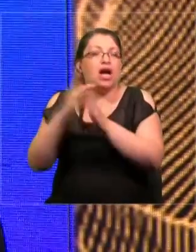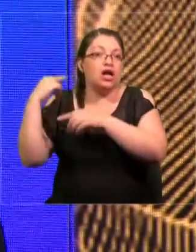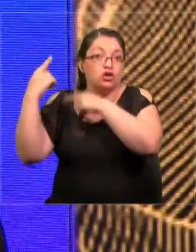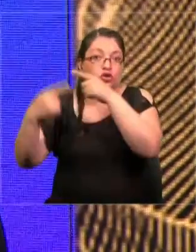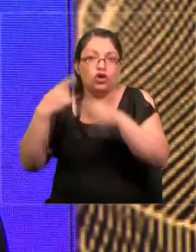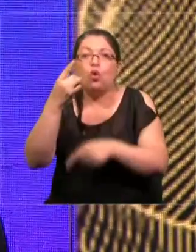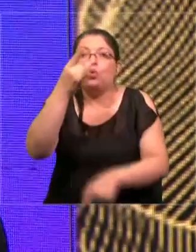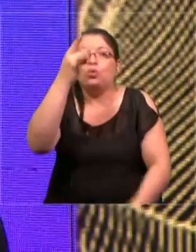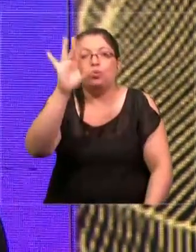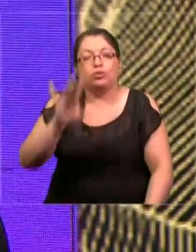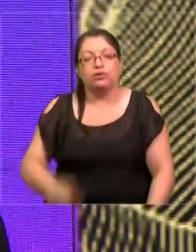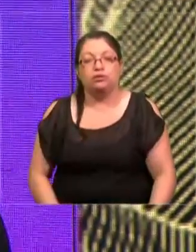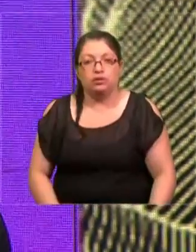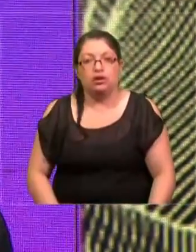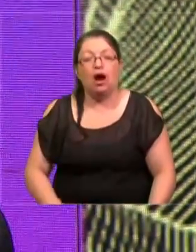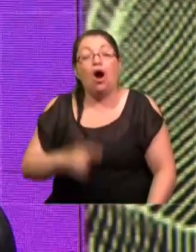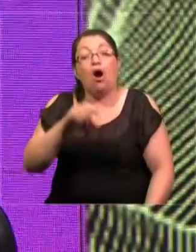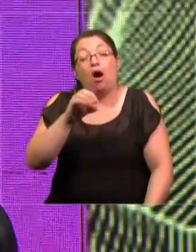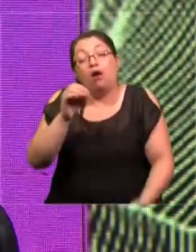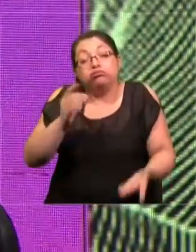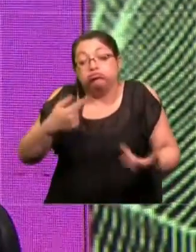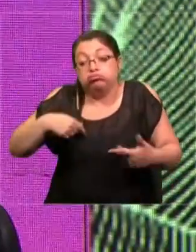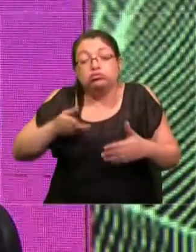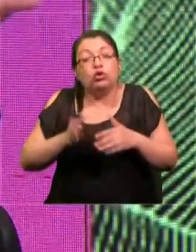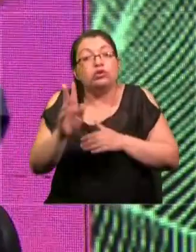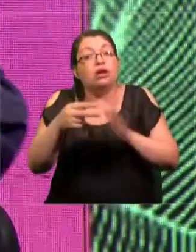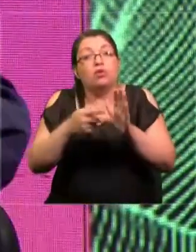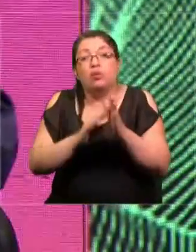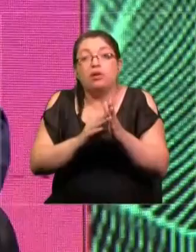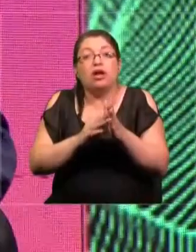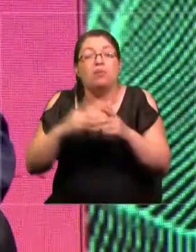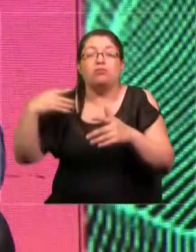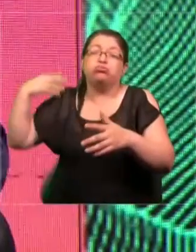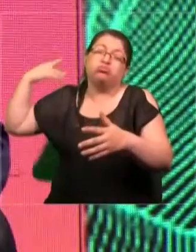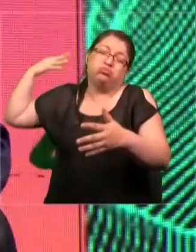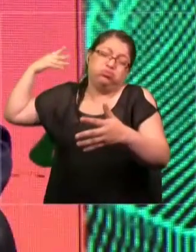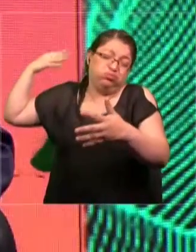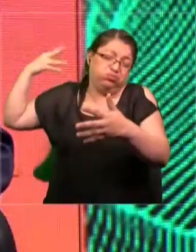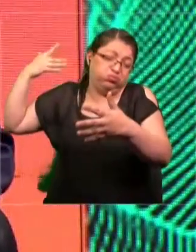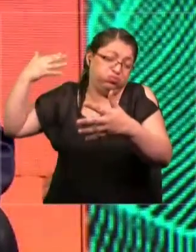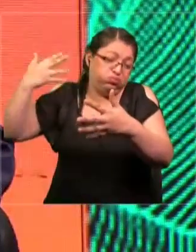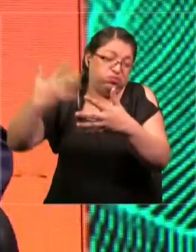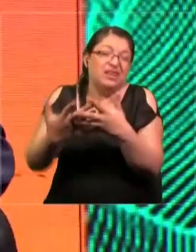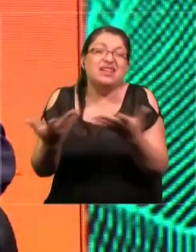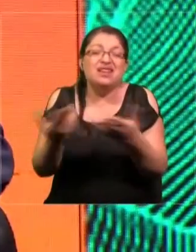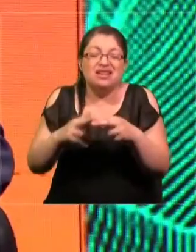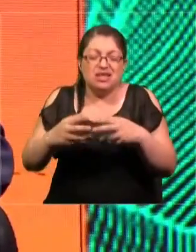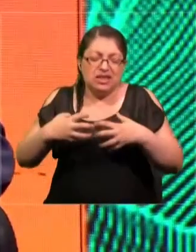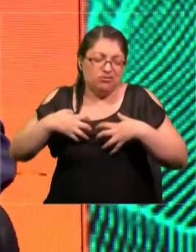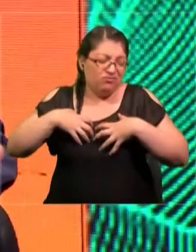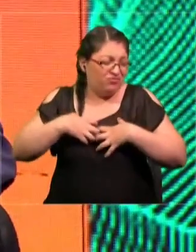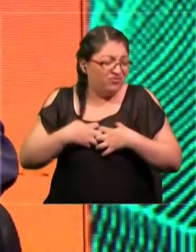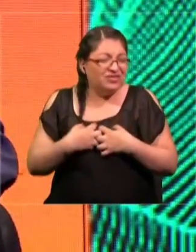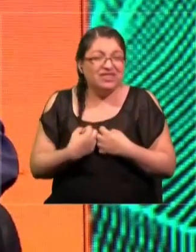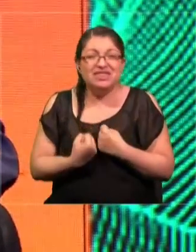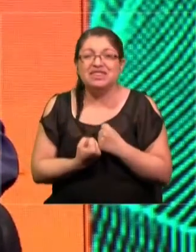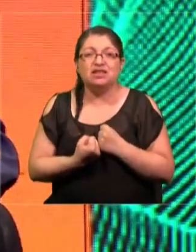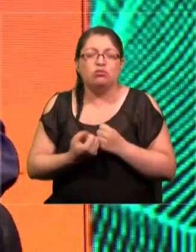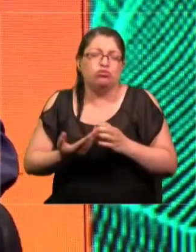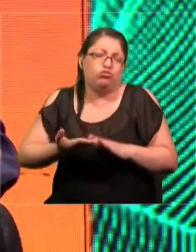única, o vamos a seguir con estos problemas históricos de arrastre que nos carcoman el alma desde tiempos